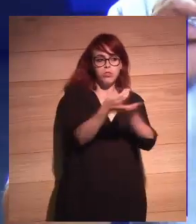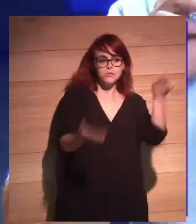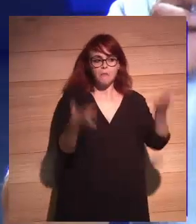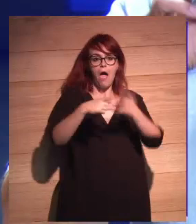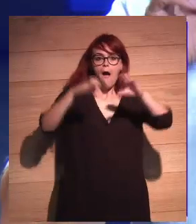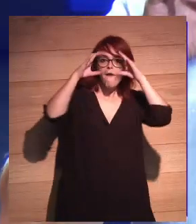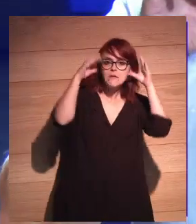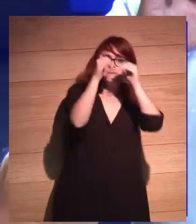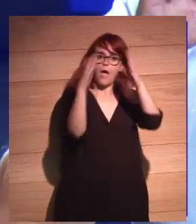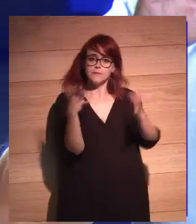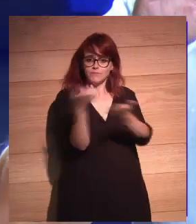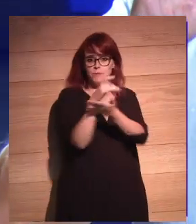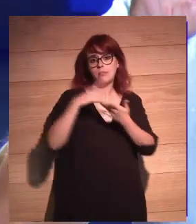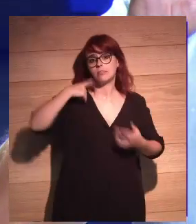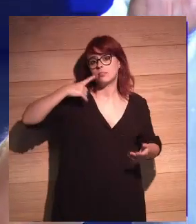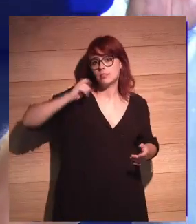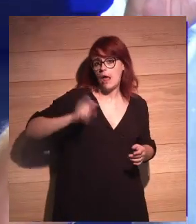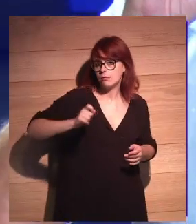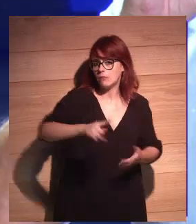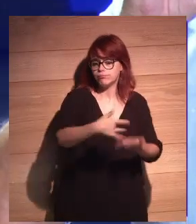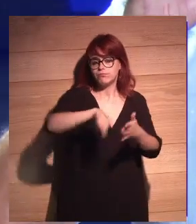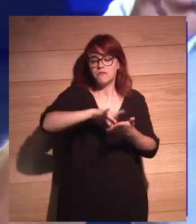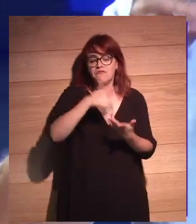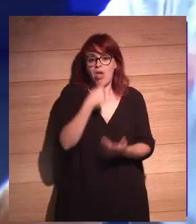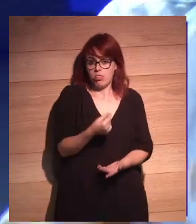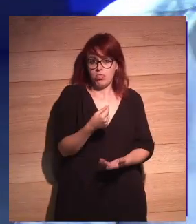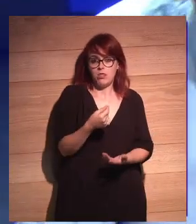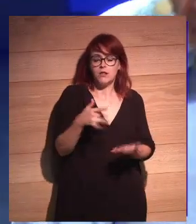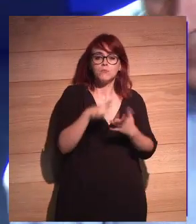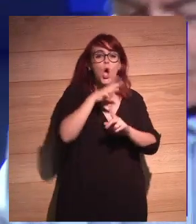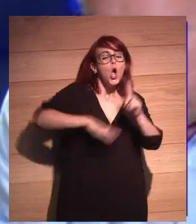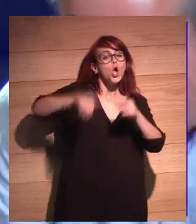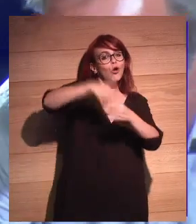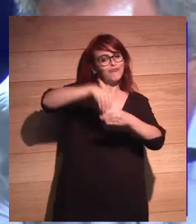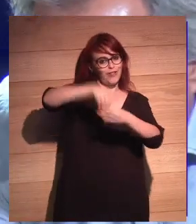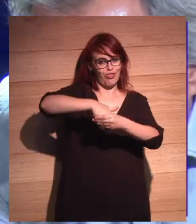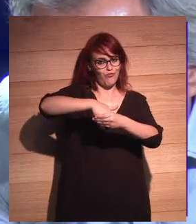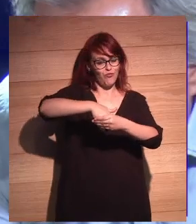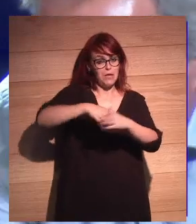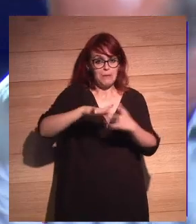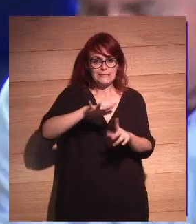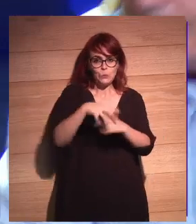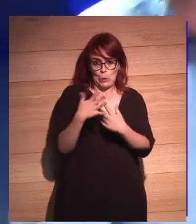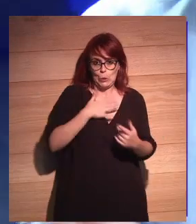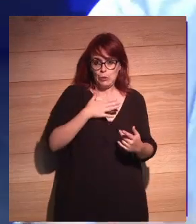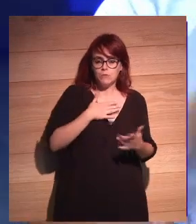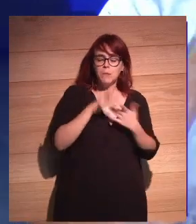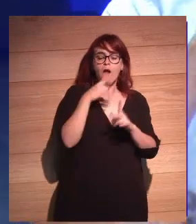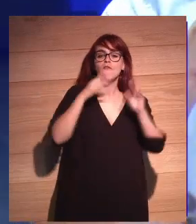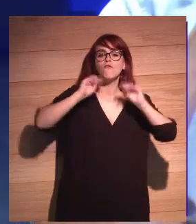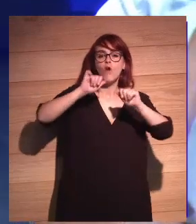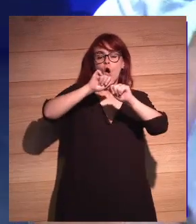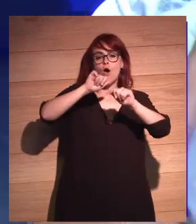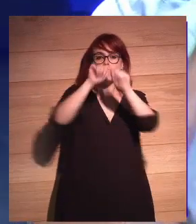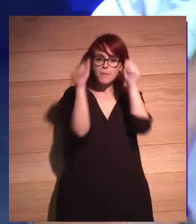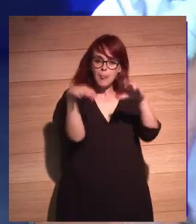gafas en casa, será algo muy habitual y todo el reto es en el contenido. En nuestro caso, pues hicimos ese formato